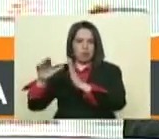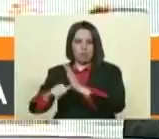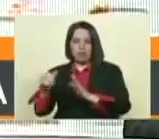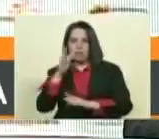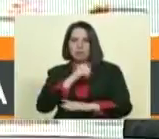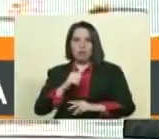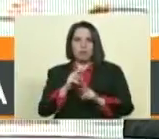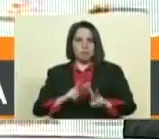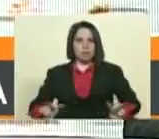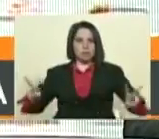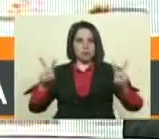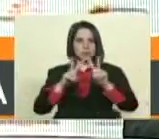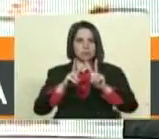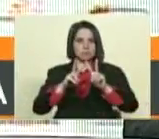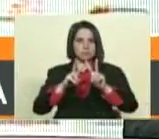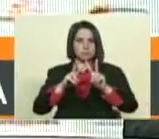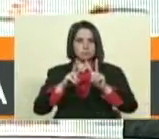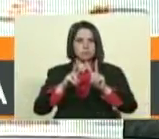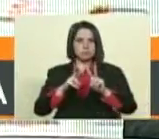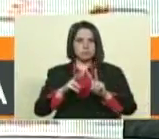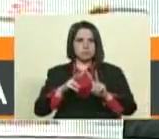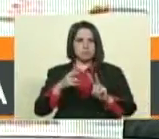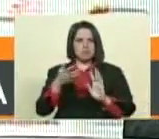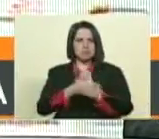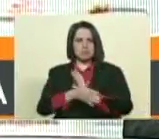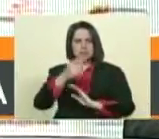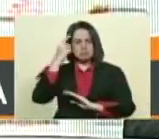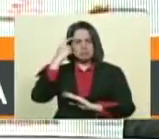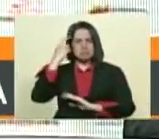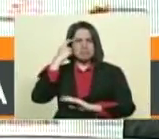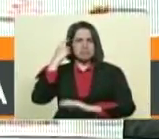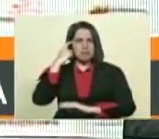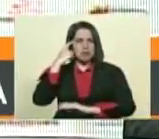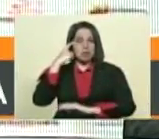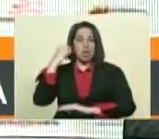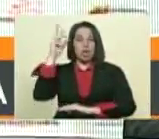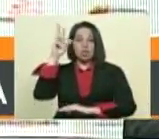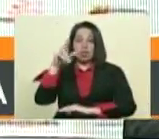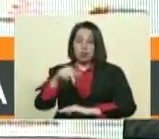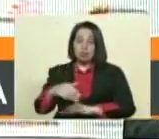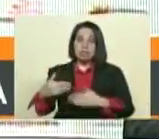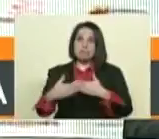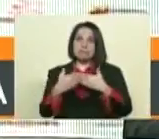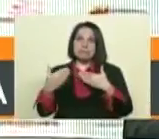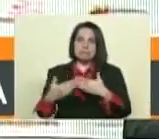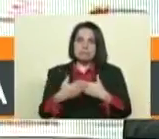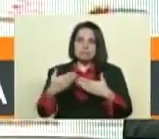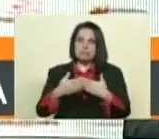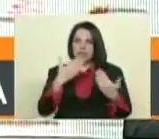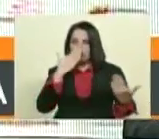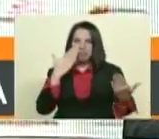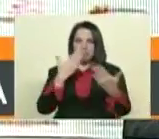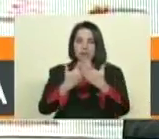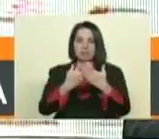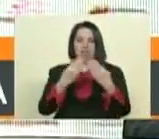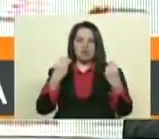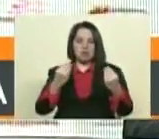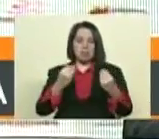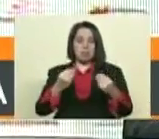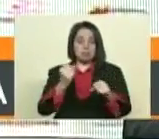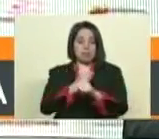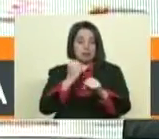antivalores. Quien más sabe de eso, porque todos los días se topa contra ellos, son las fuerzas